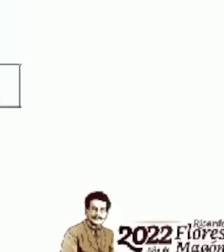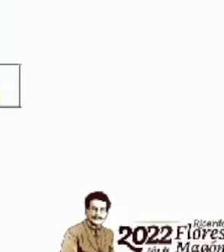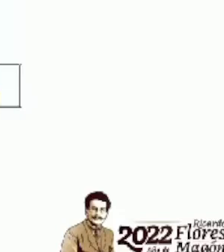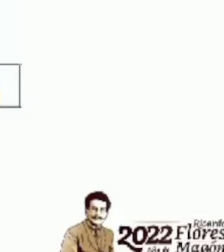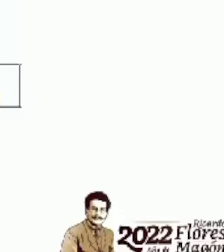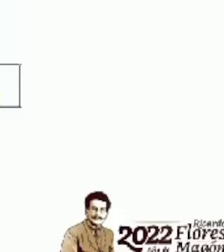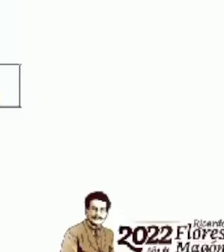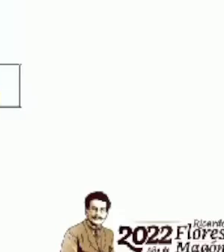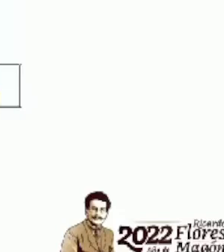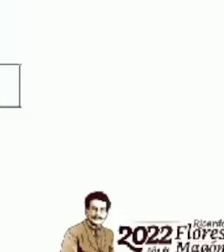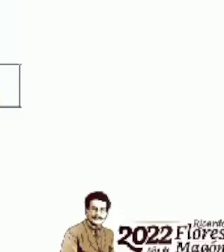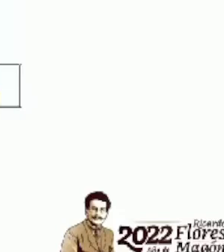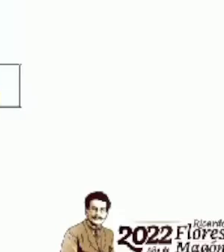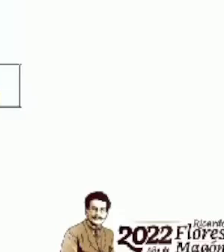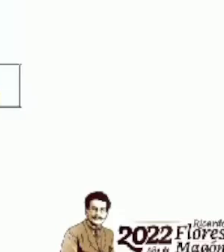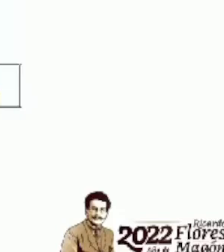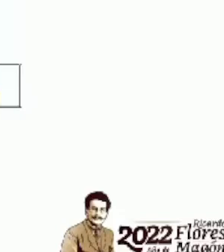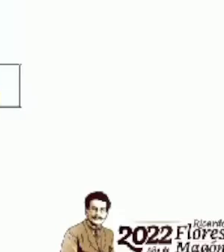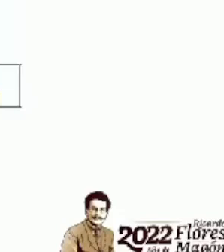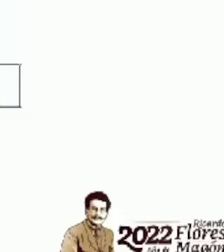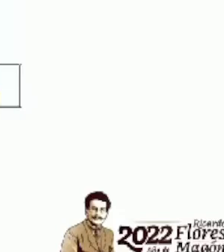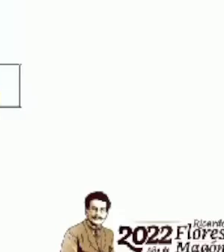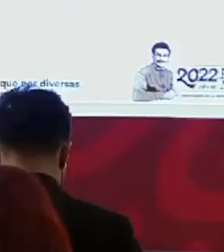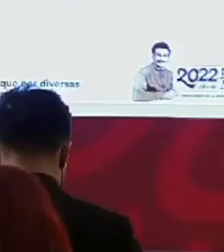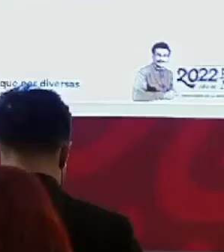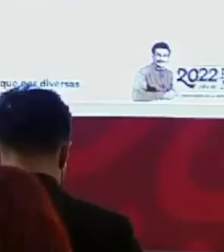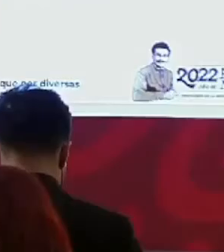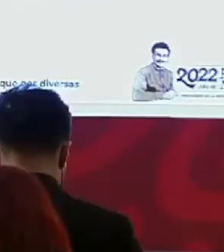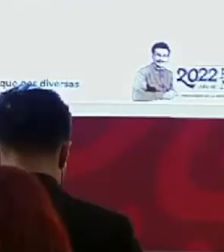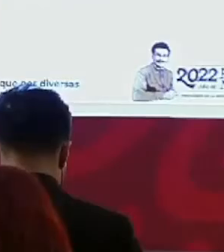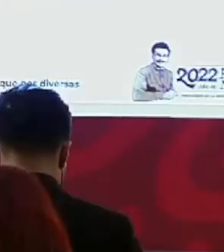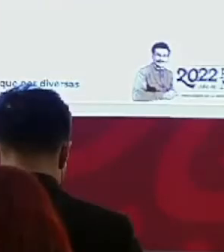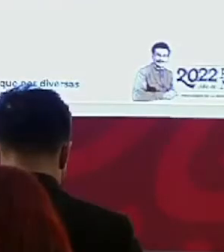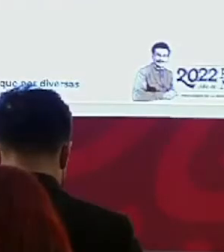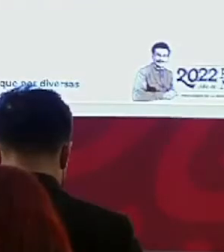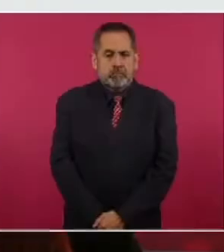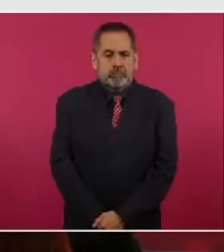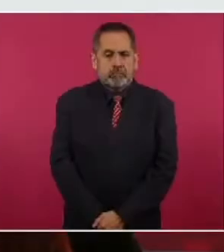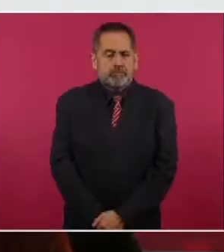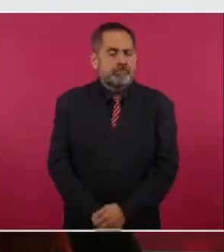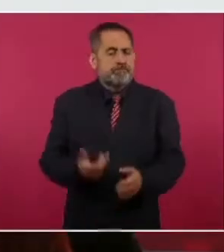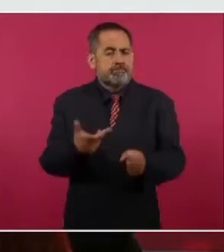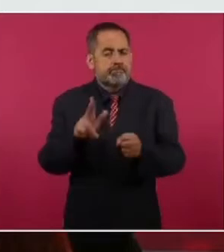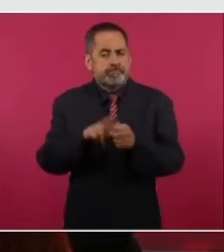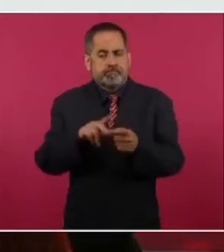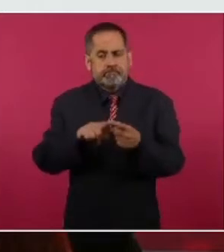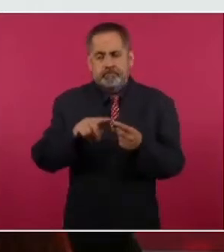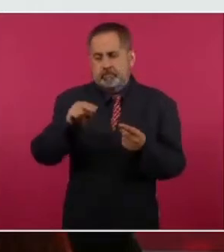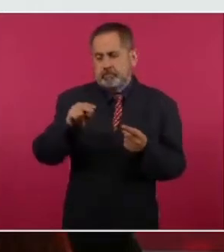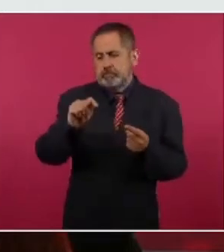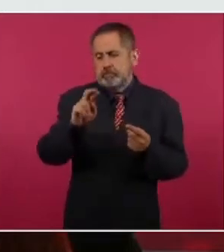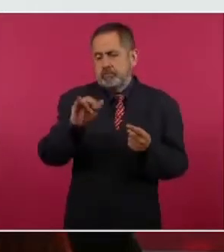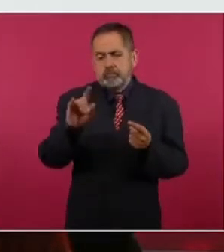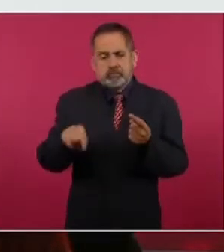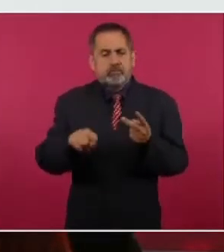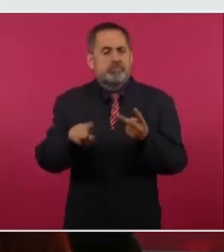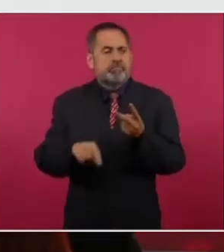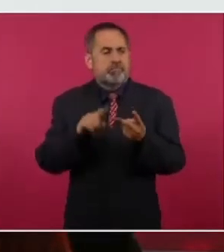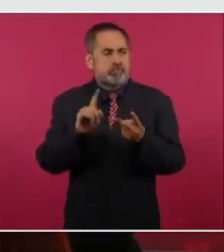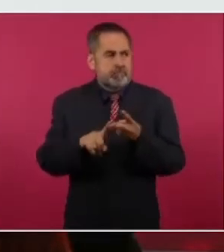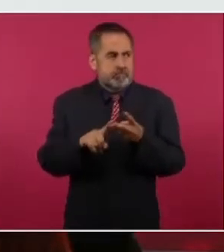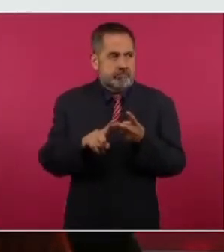de alta especialidad. Ahí se concentran efectivamente nutrición, el Instituto Nacional